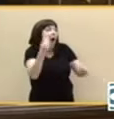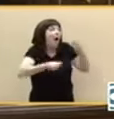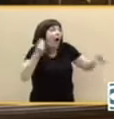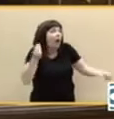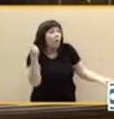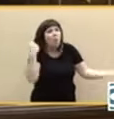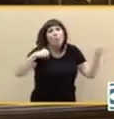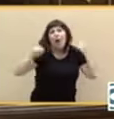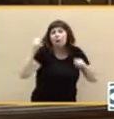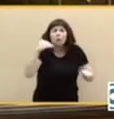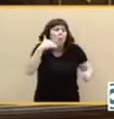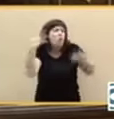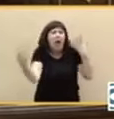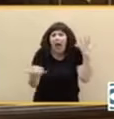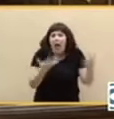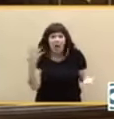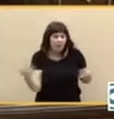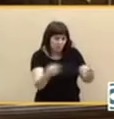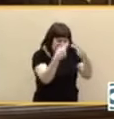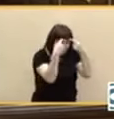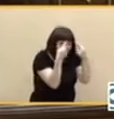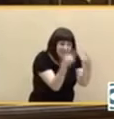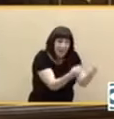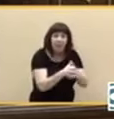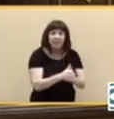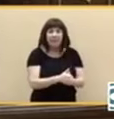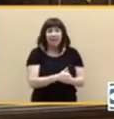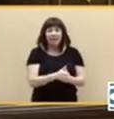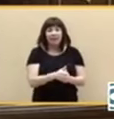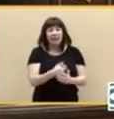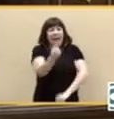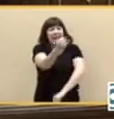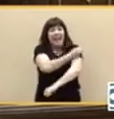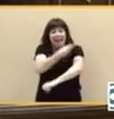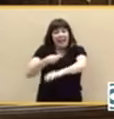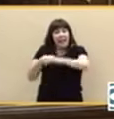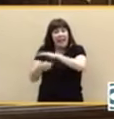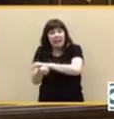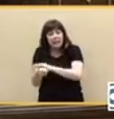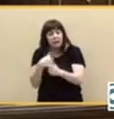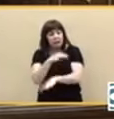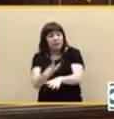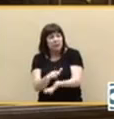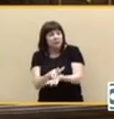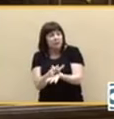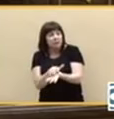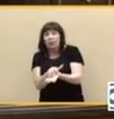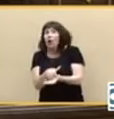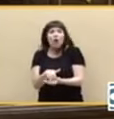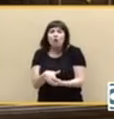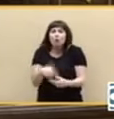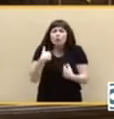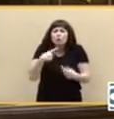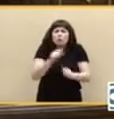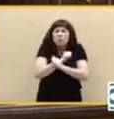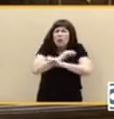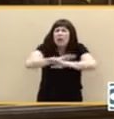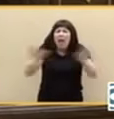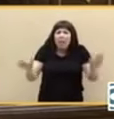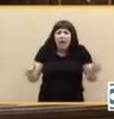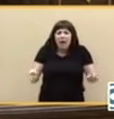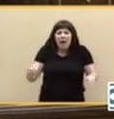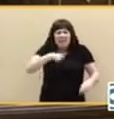saben perfectamente, no estábamos en ese registro. No esperábamos nada, no queríamos nada. Este país tiene muchos